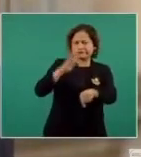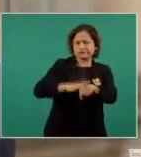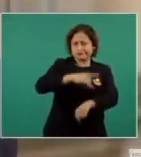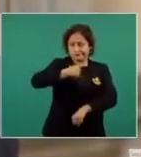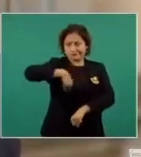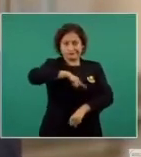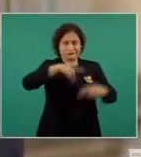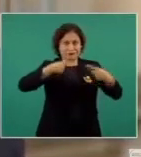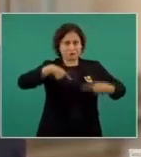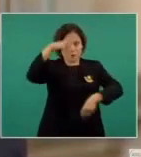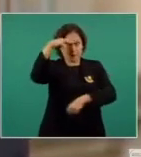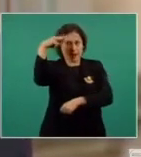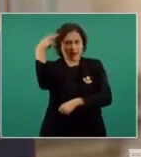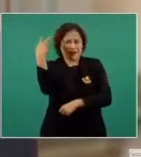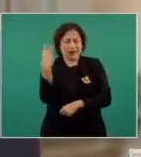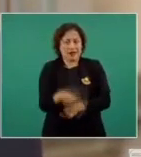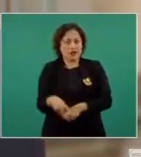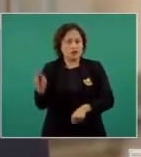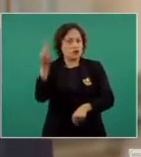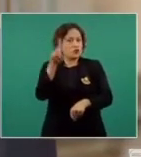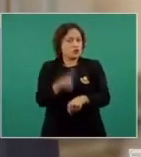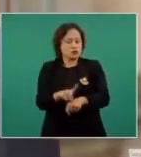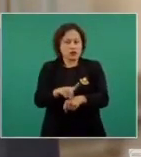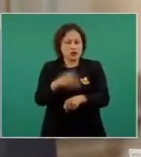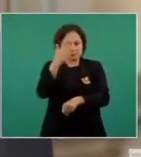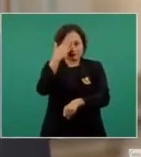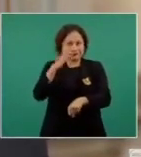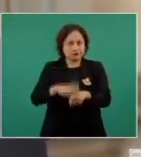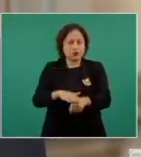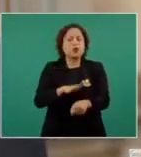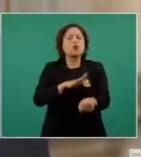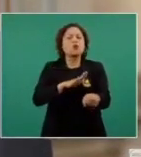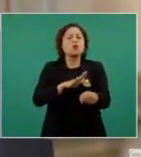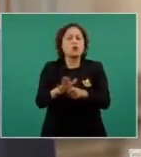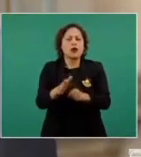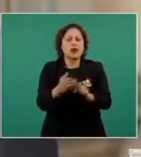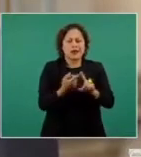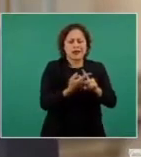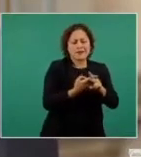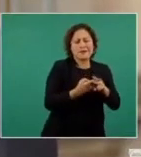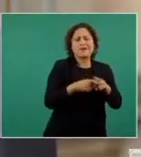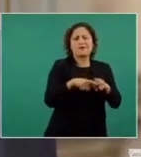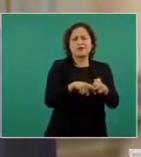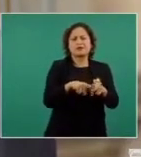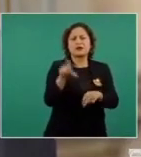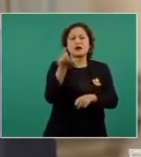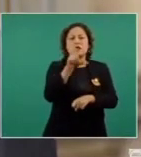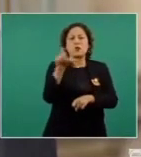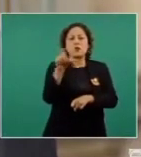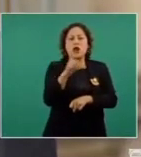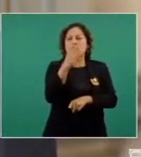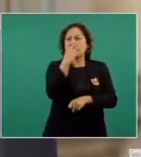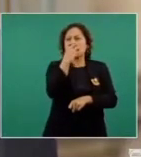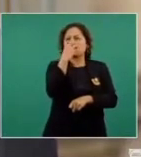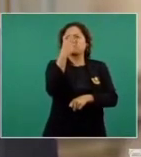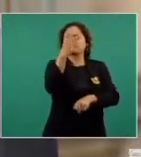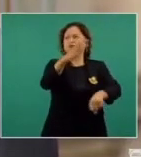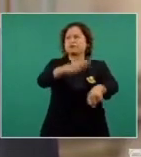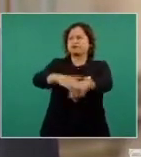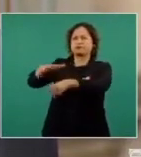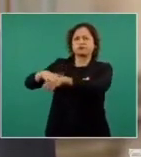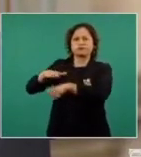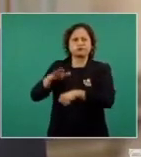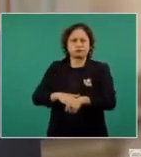la política exterior mexicana. Podemos estar de acuerdo, no podemos estar de acuerdo, pero el respeto que se le tiene que dar a un invitado como el que se